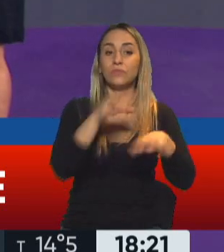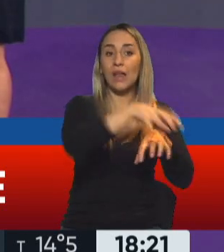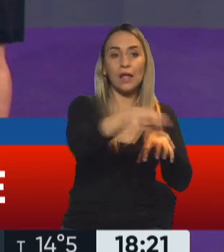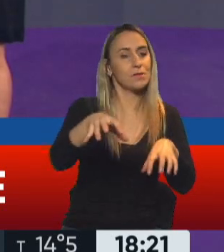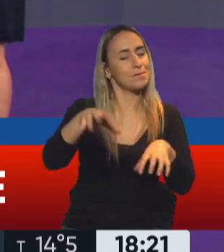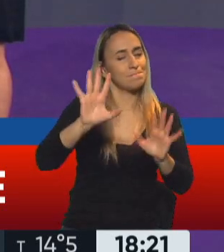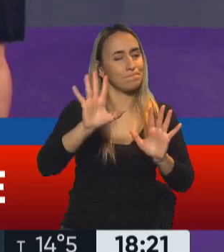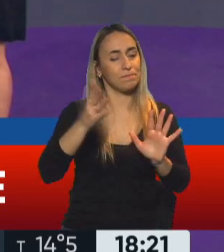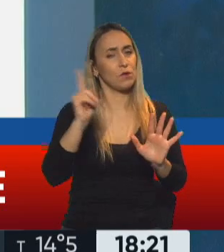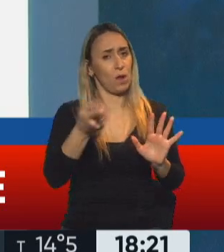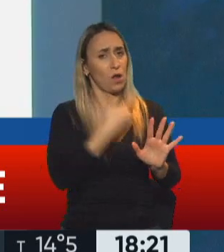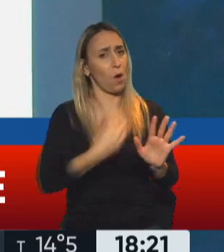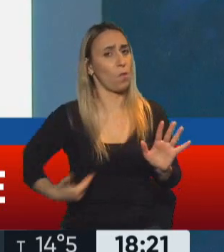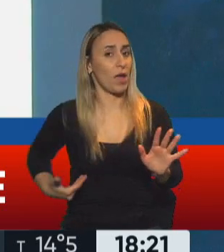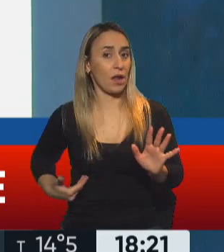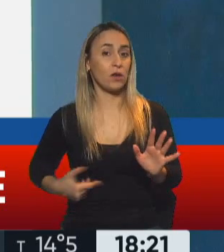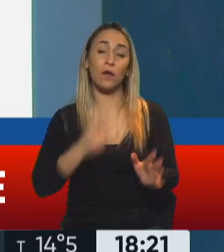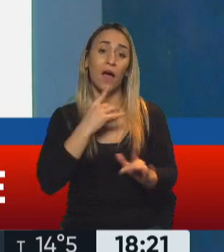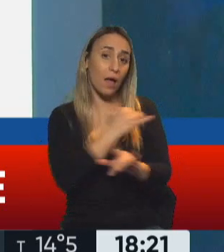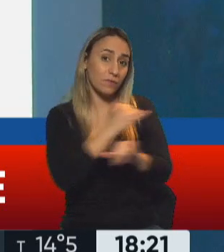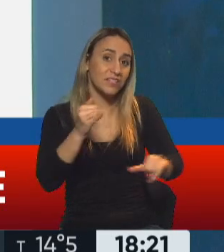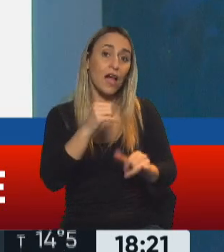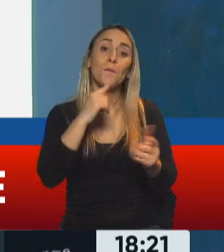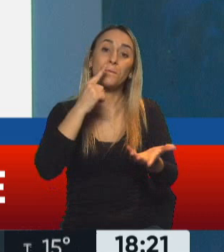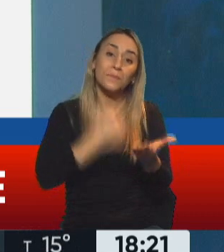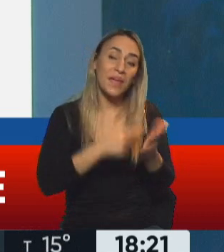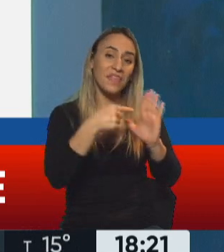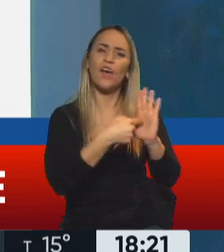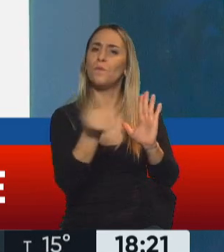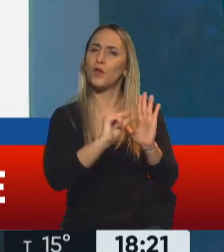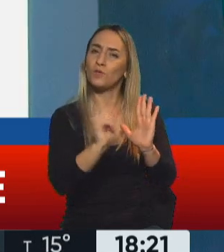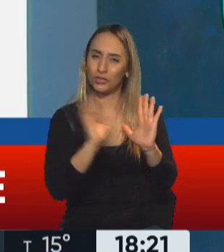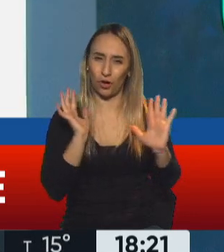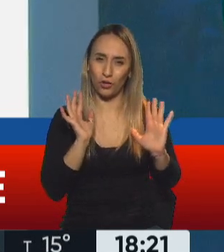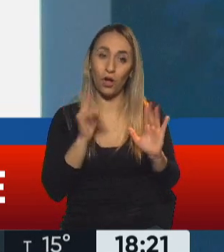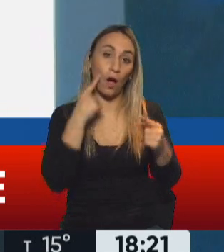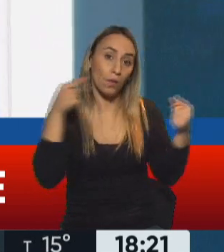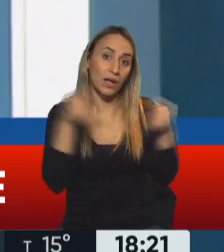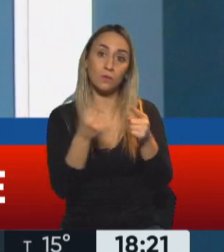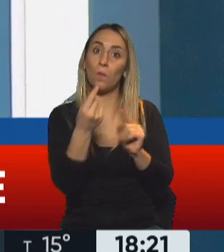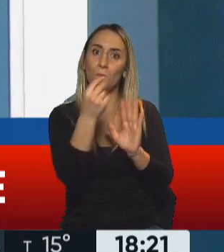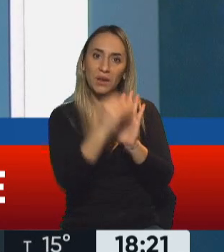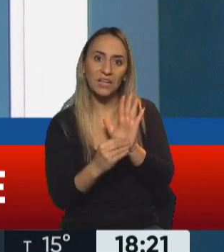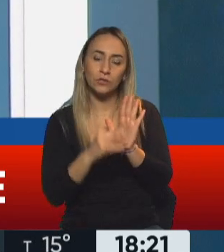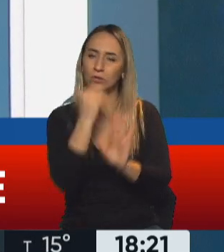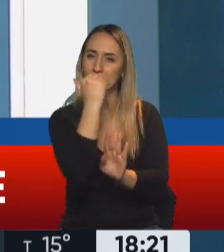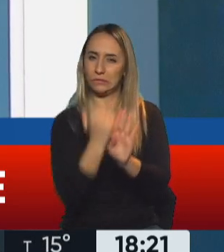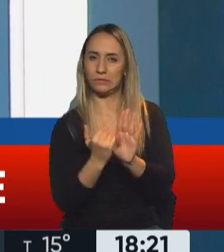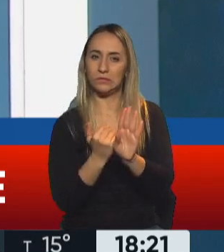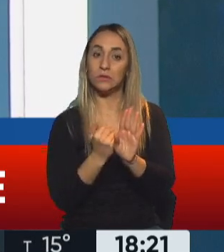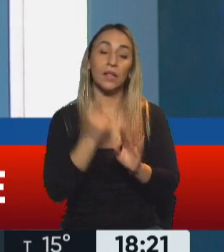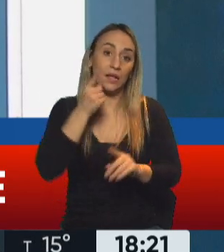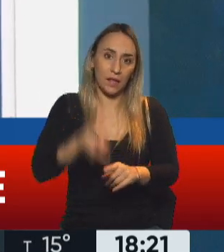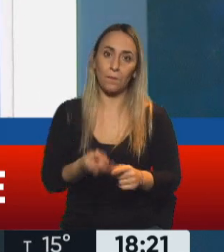el gobierno destaca que son medidas temporales que se buscan para bajar el precio de la carne y sobre todo